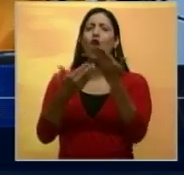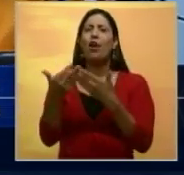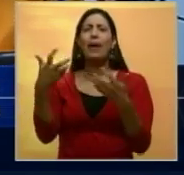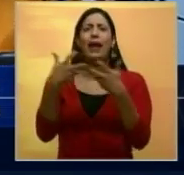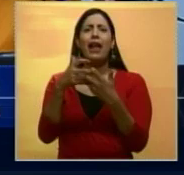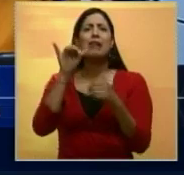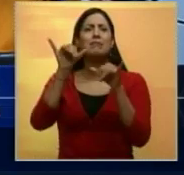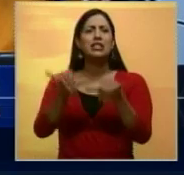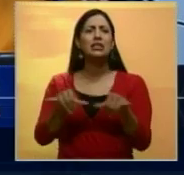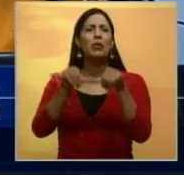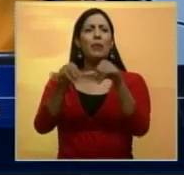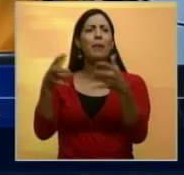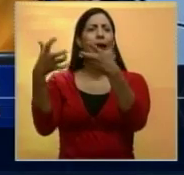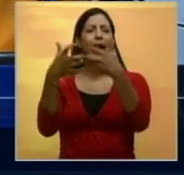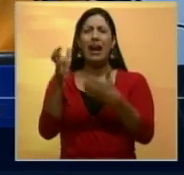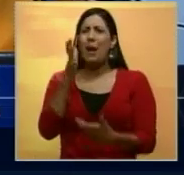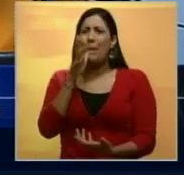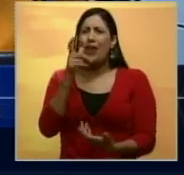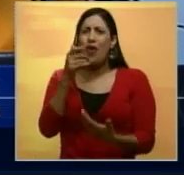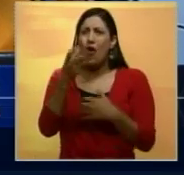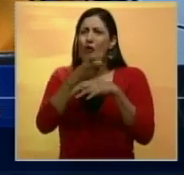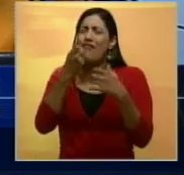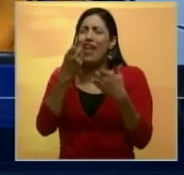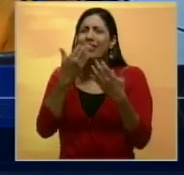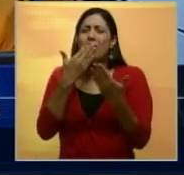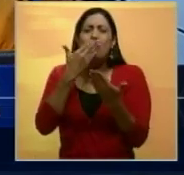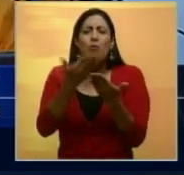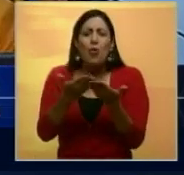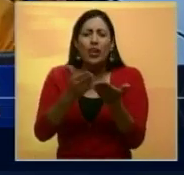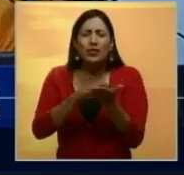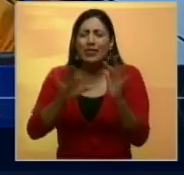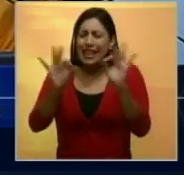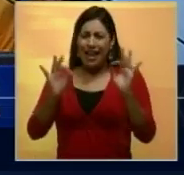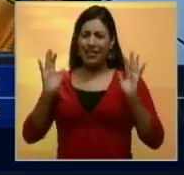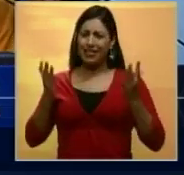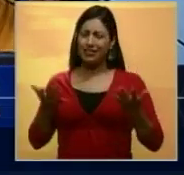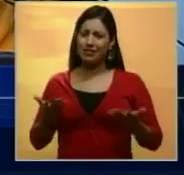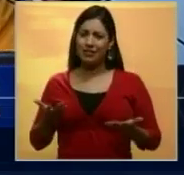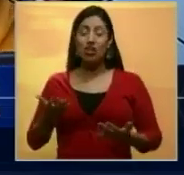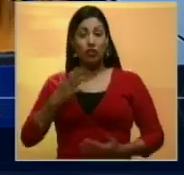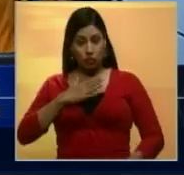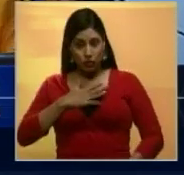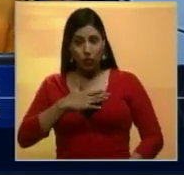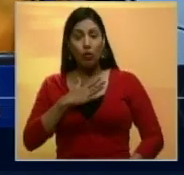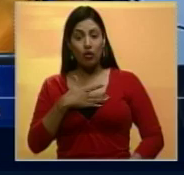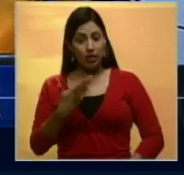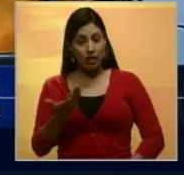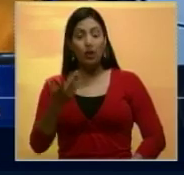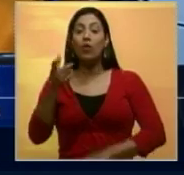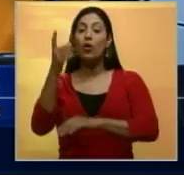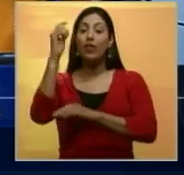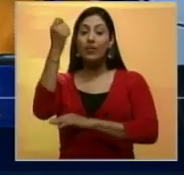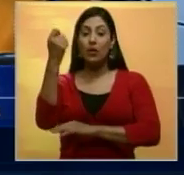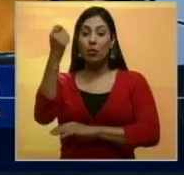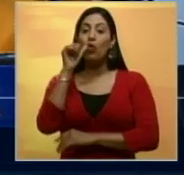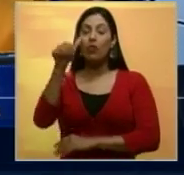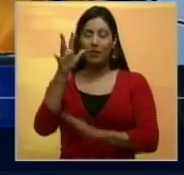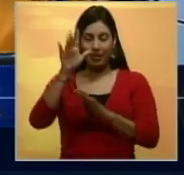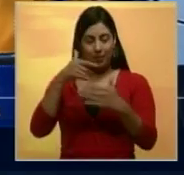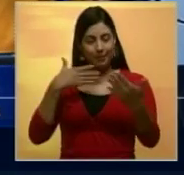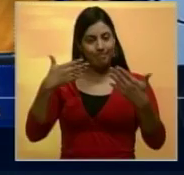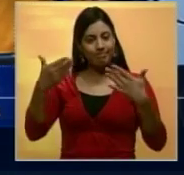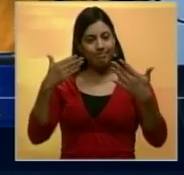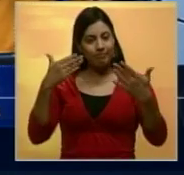económica, guerra no convencional, pero no proponen la solución de nada. Yo quisiera que el diputado José Guerra también